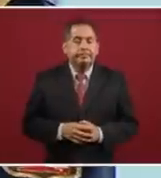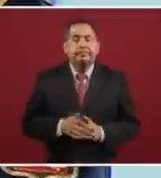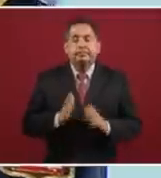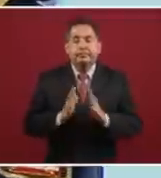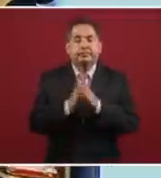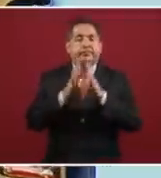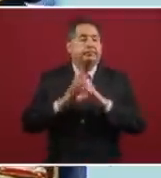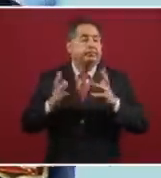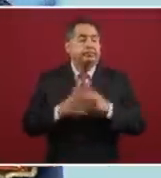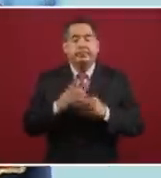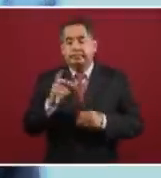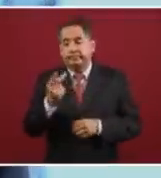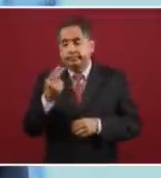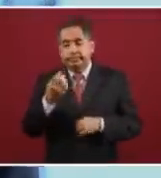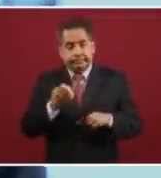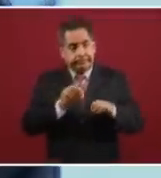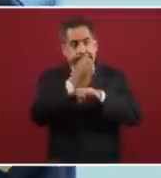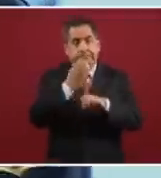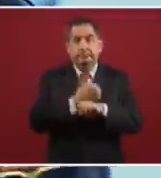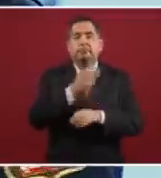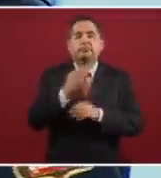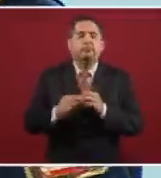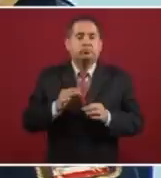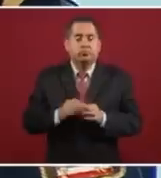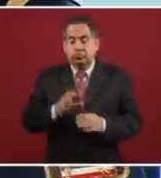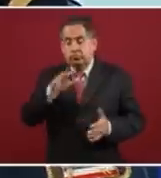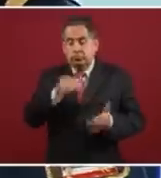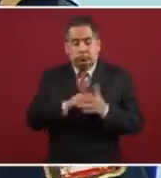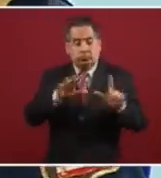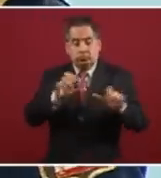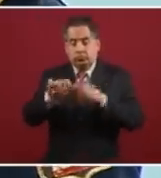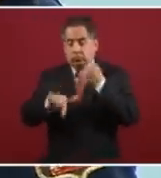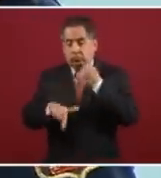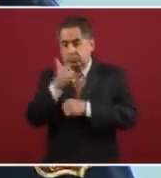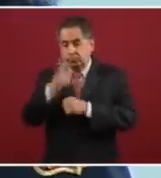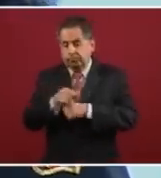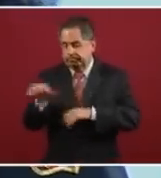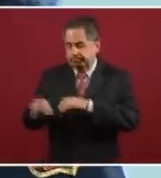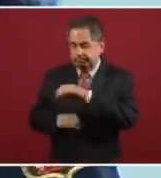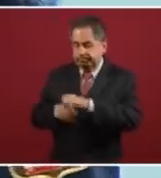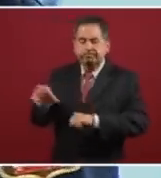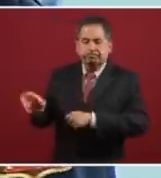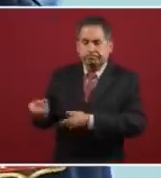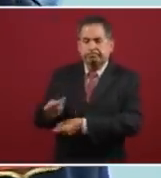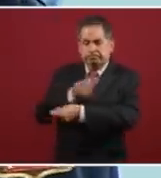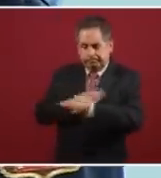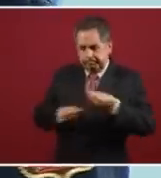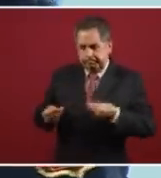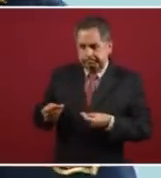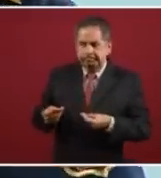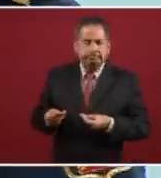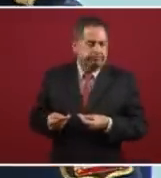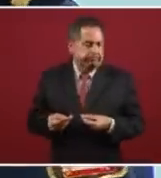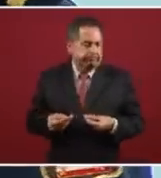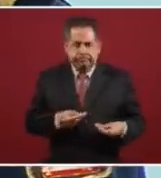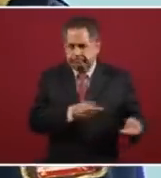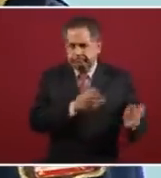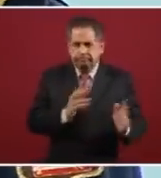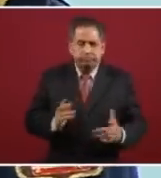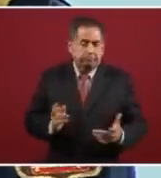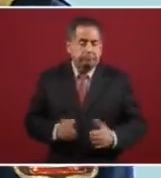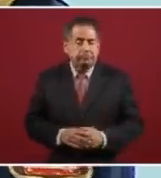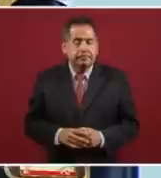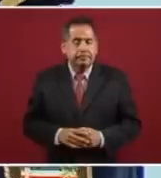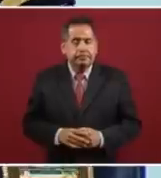participado 25 estados con 5,712 armas que han sido canjeadas en total.